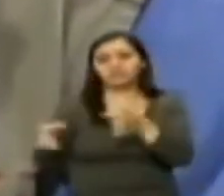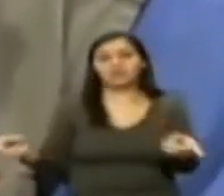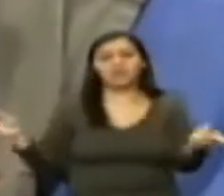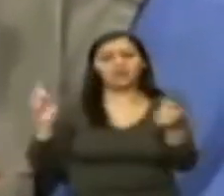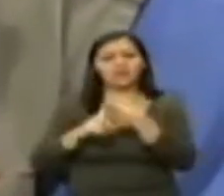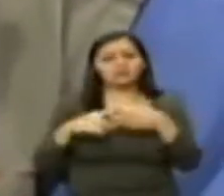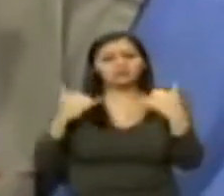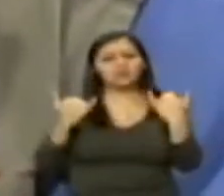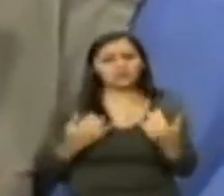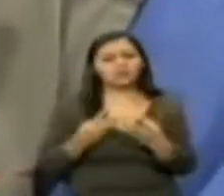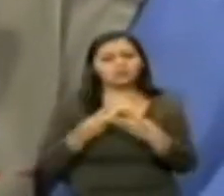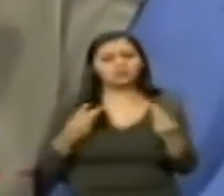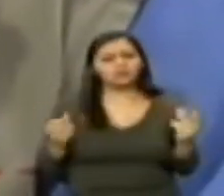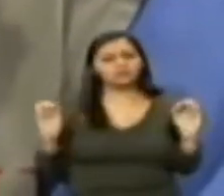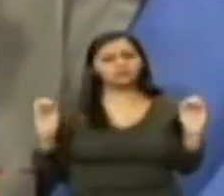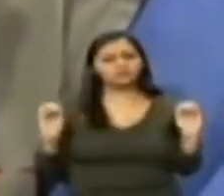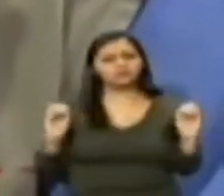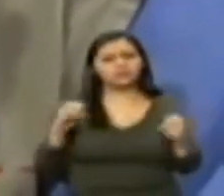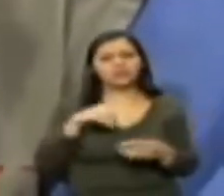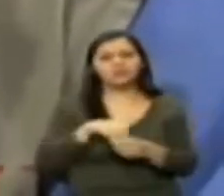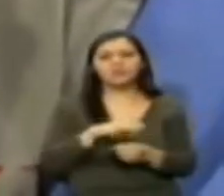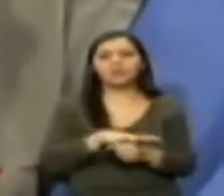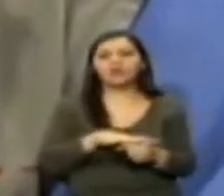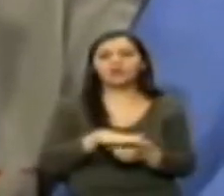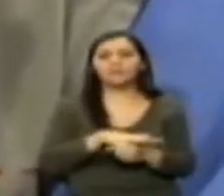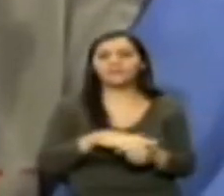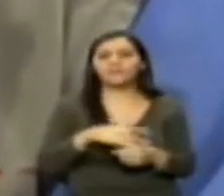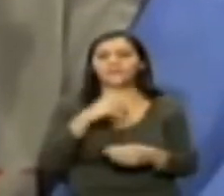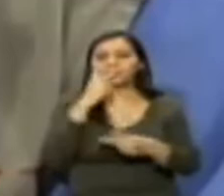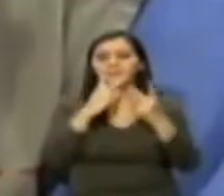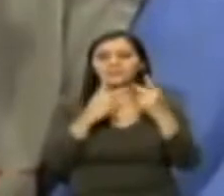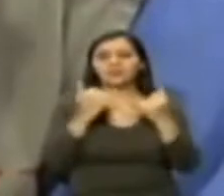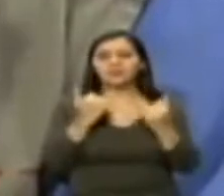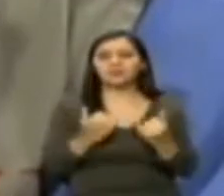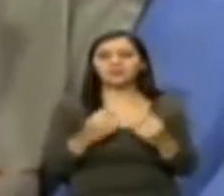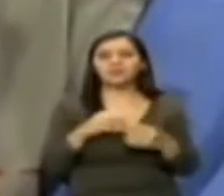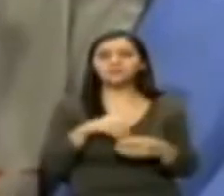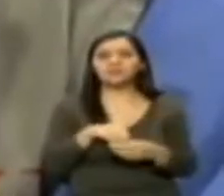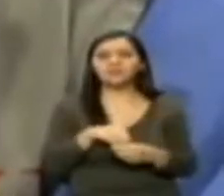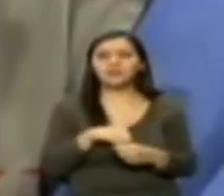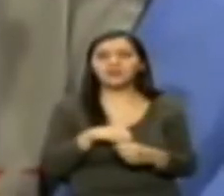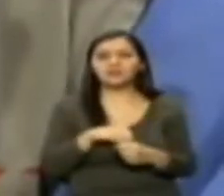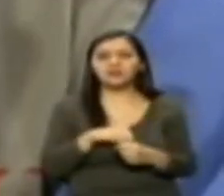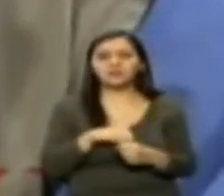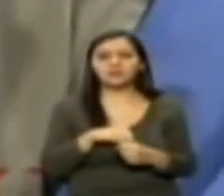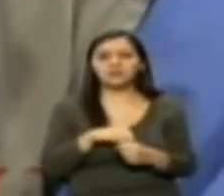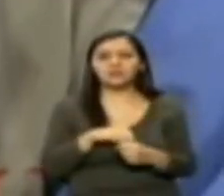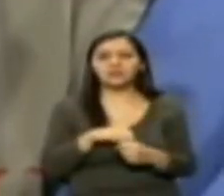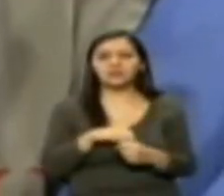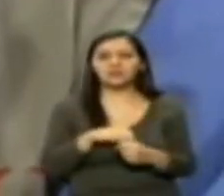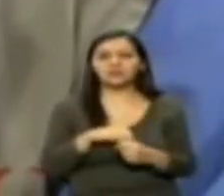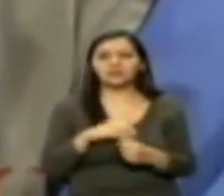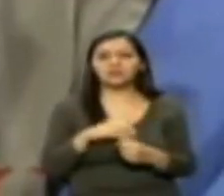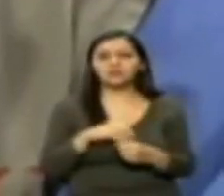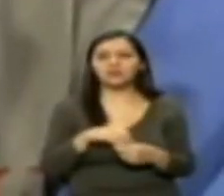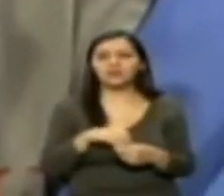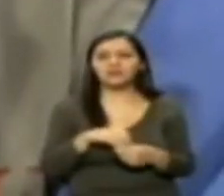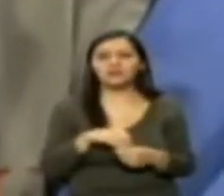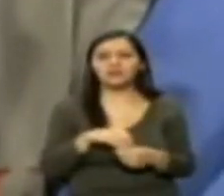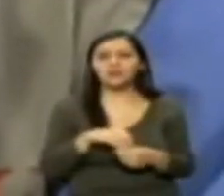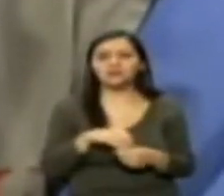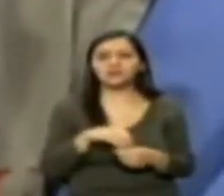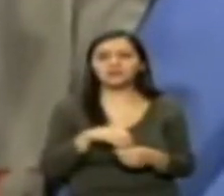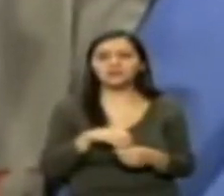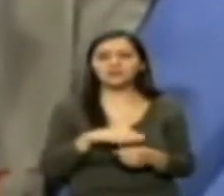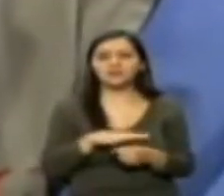fecha la carretera no está concluida. Y la otra, que tiene relación con la misma proyección de obras que realiza su gobierno y que siempre